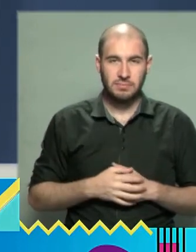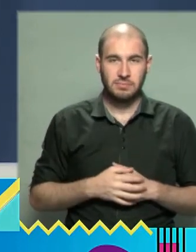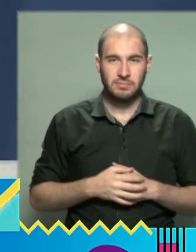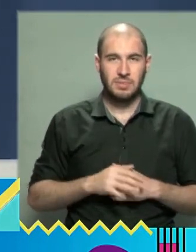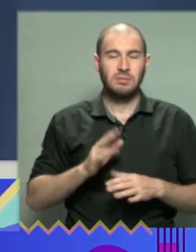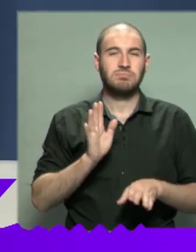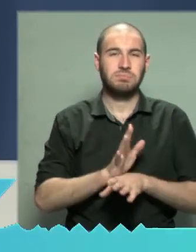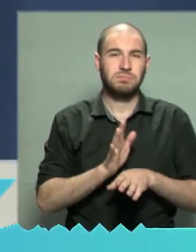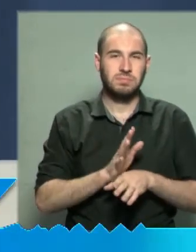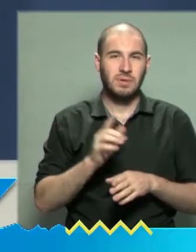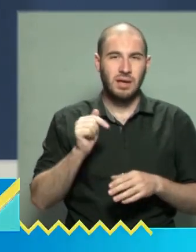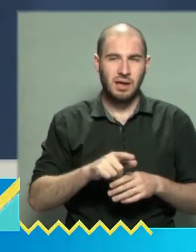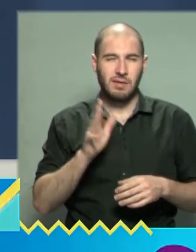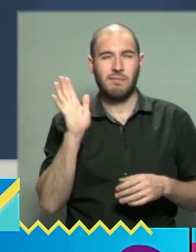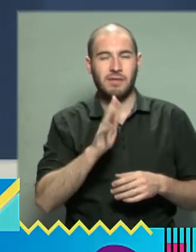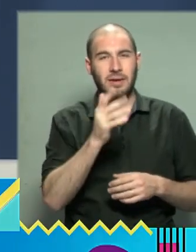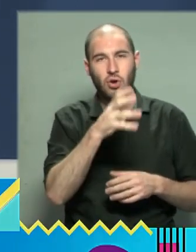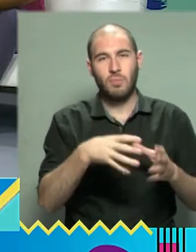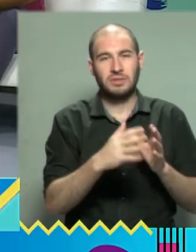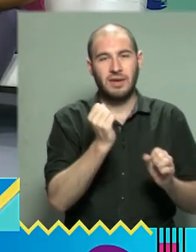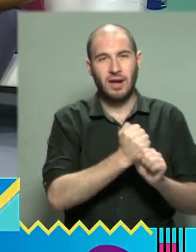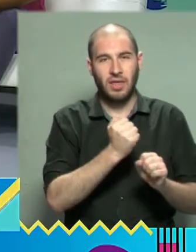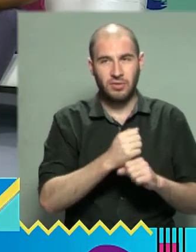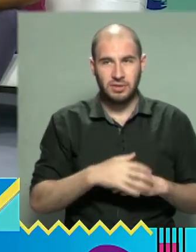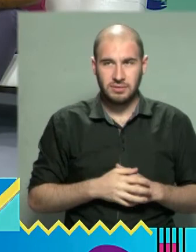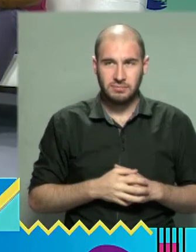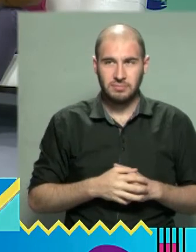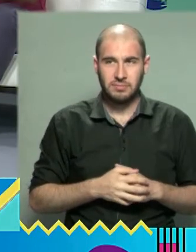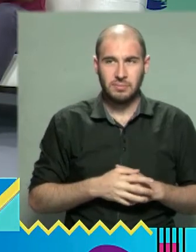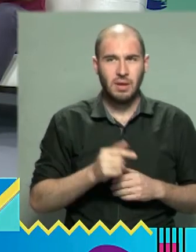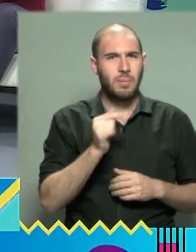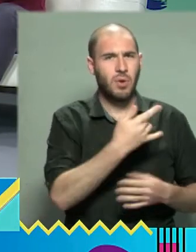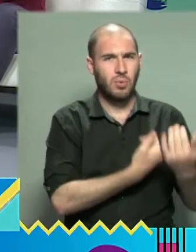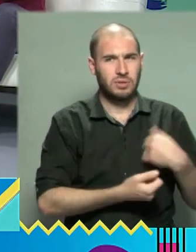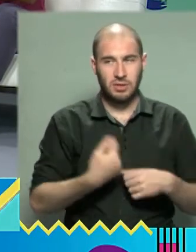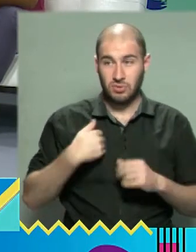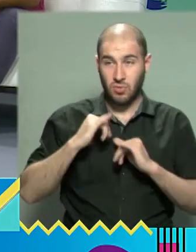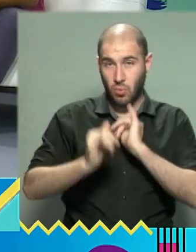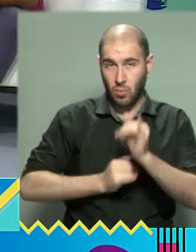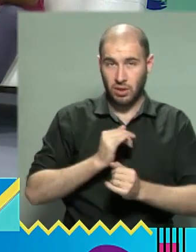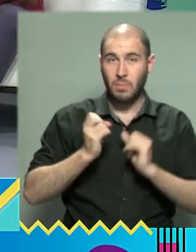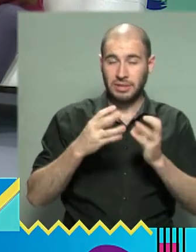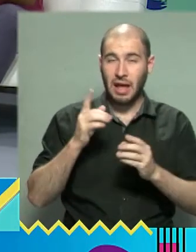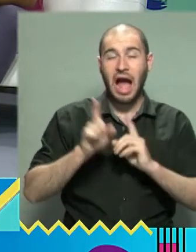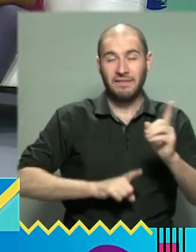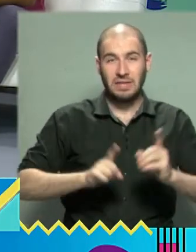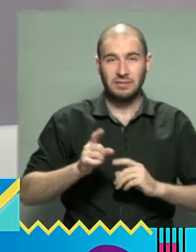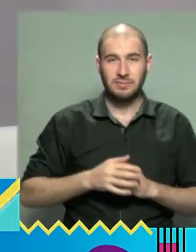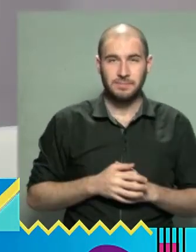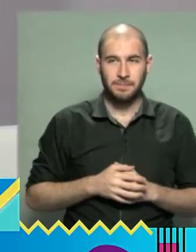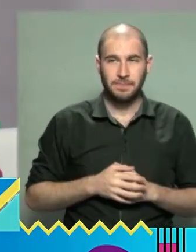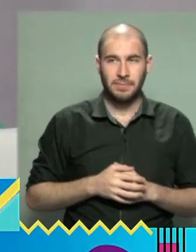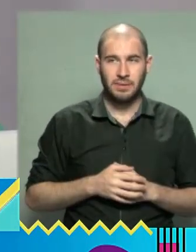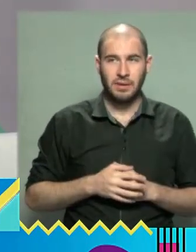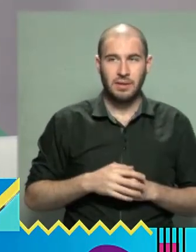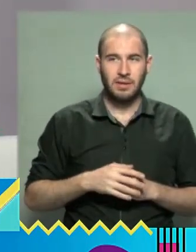implica, digamos, eso, una gran extorsión a los trabajadores. Sí, obviamente. Quiero hacer un paréntesis porque también hay veces que en el